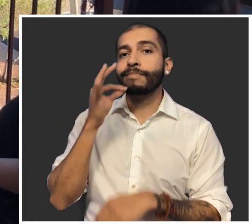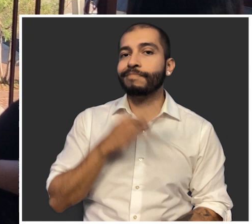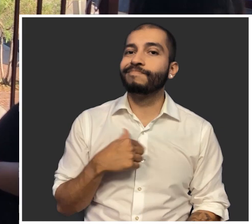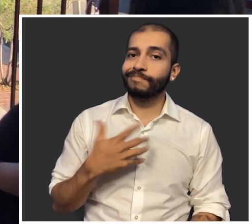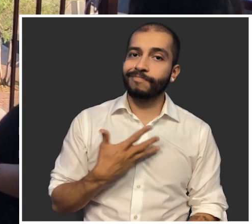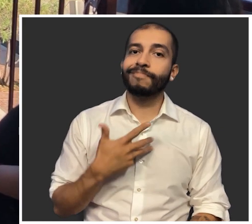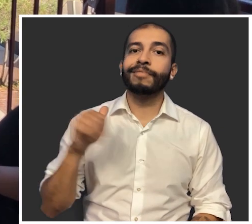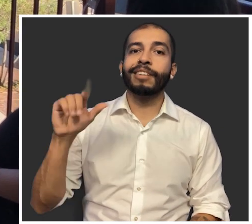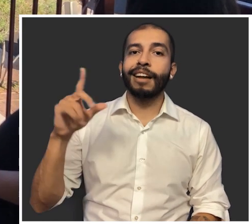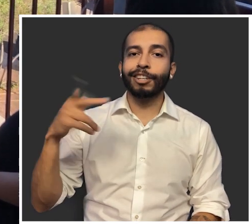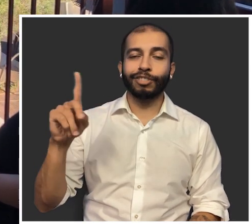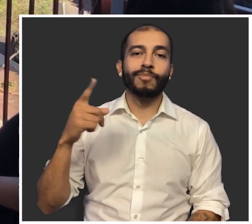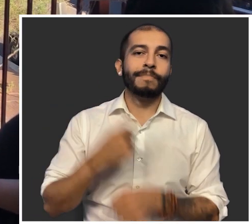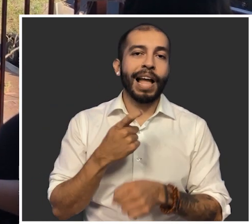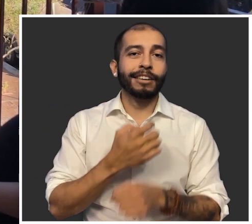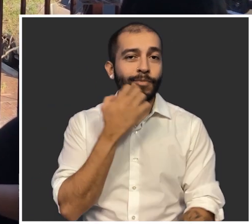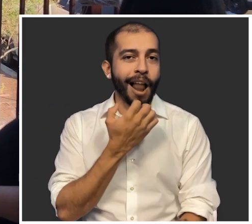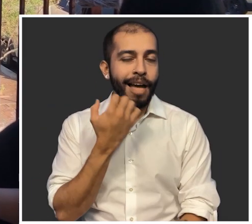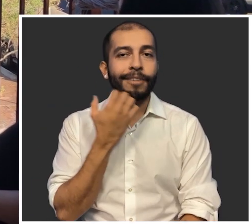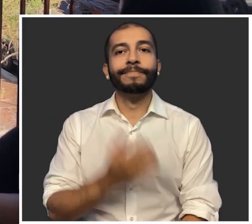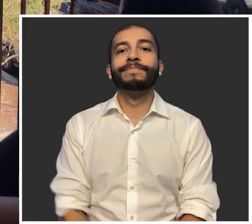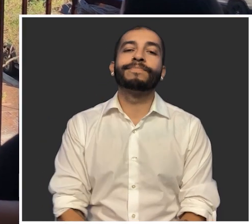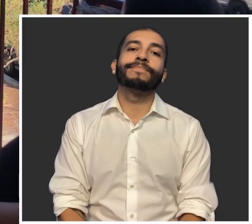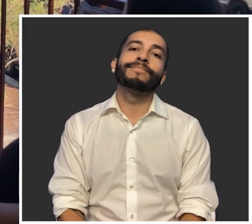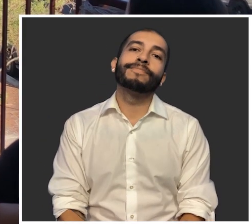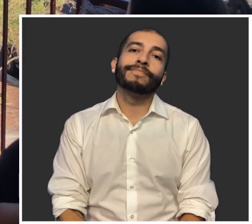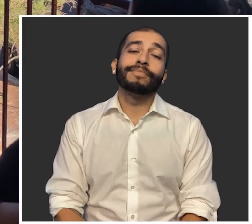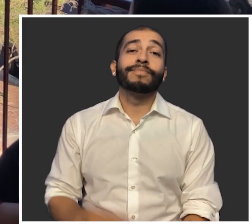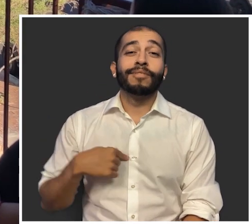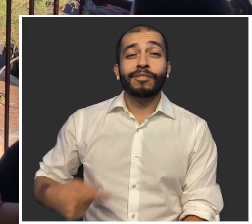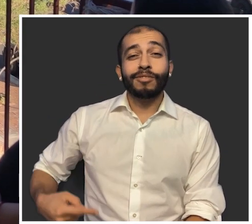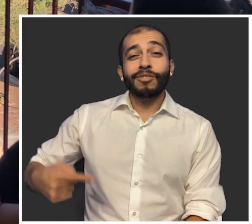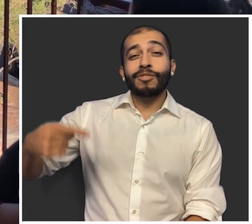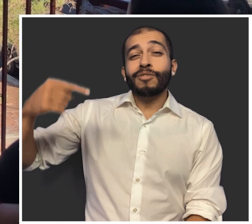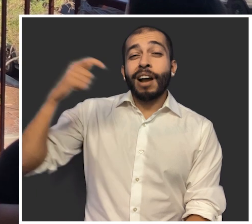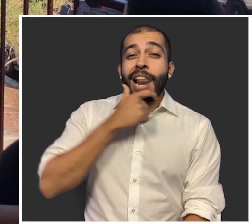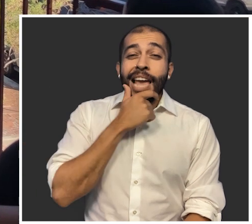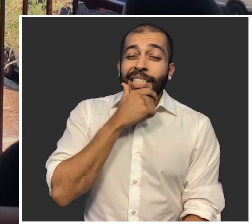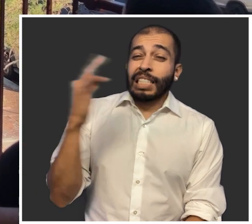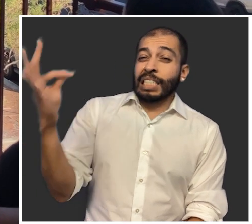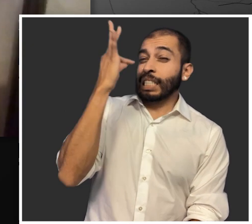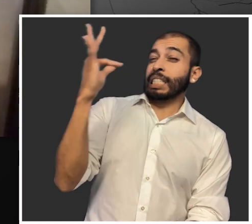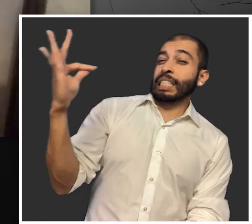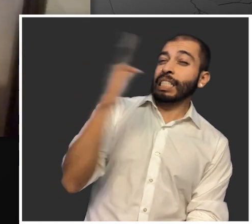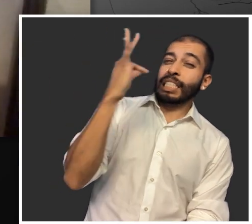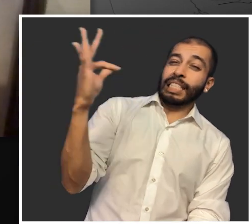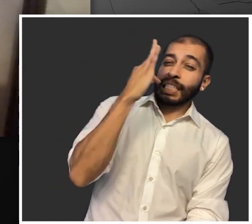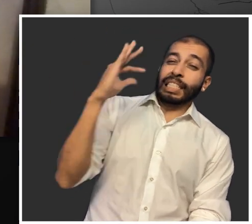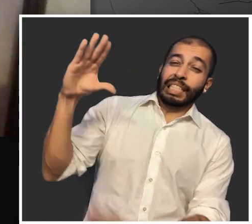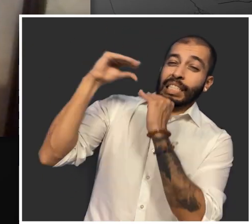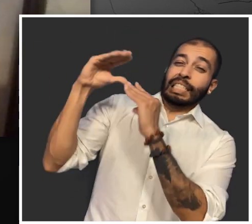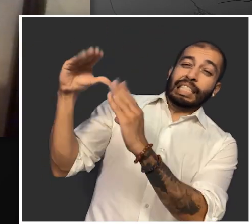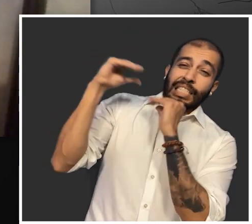Me diagnosticaron con TDAH en primer grado. Toda mi vida, aunque el inglés me